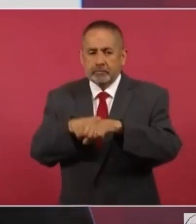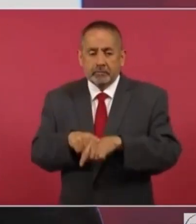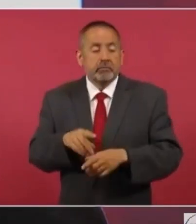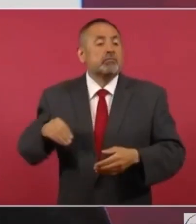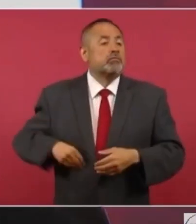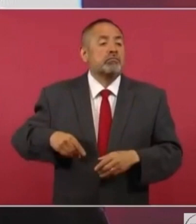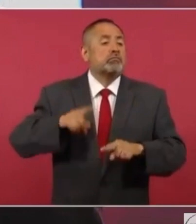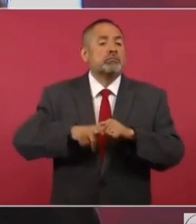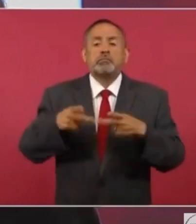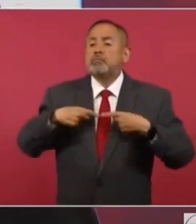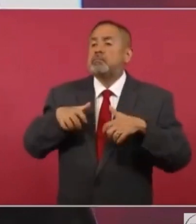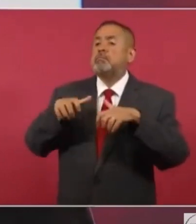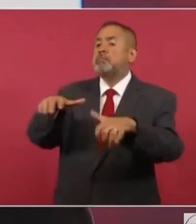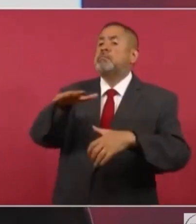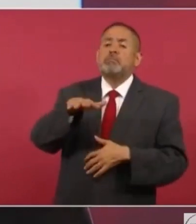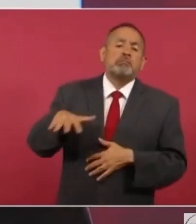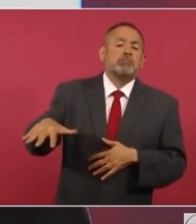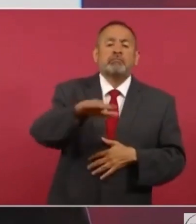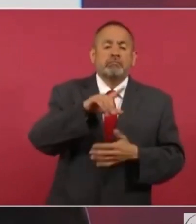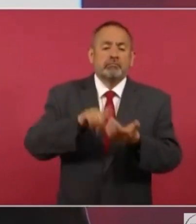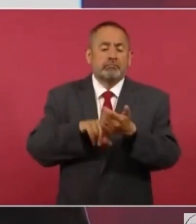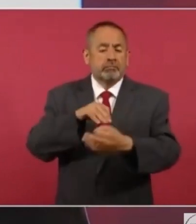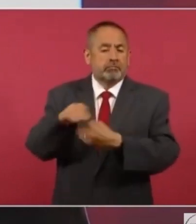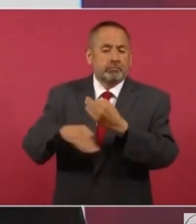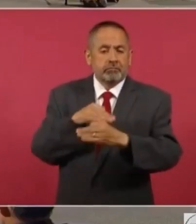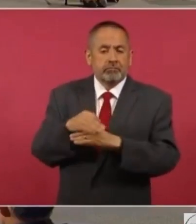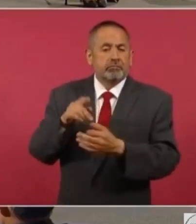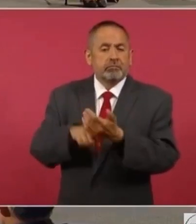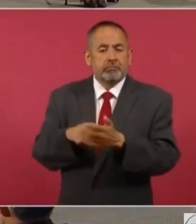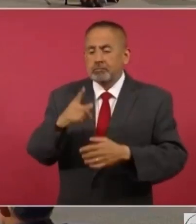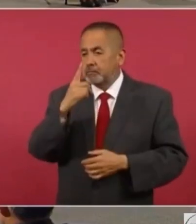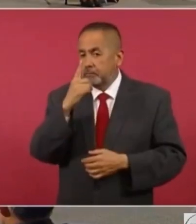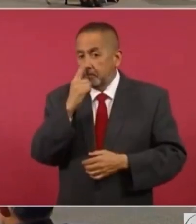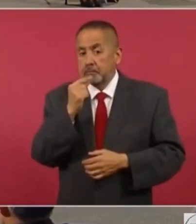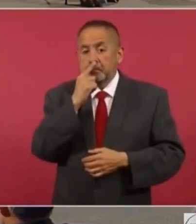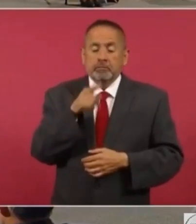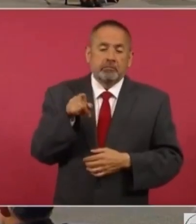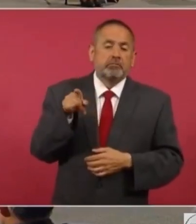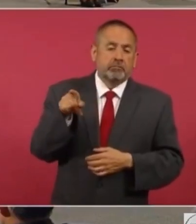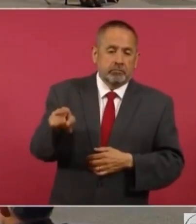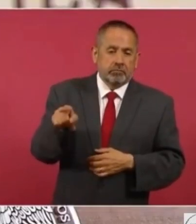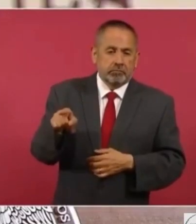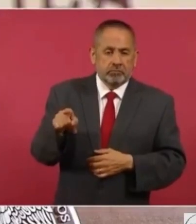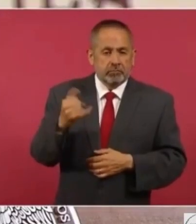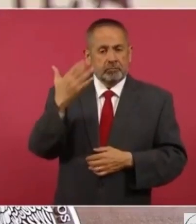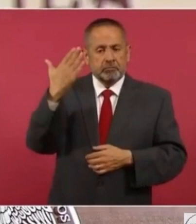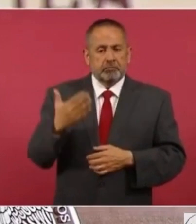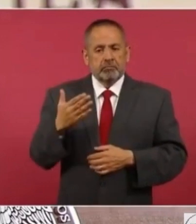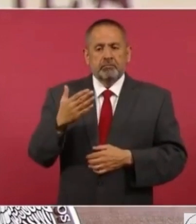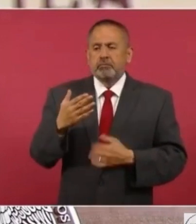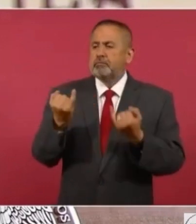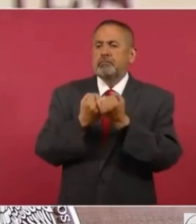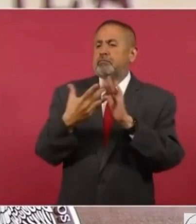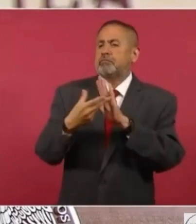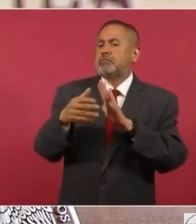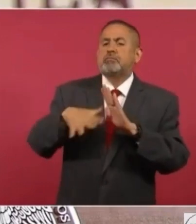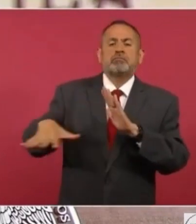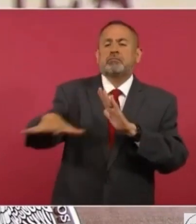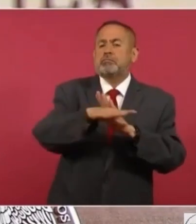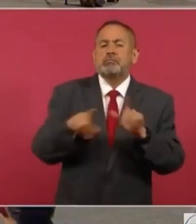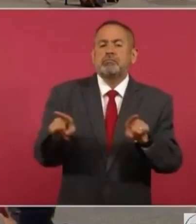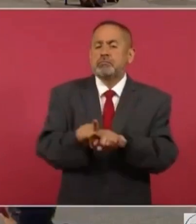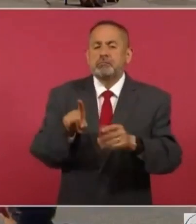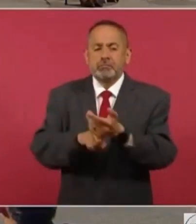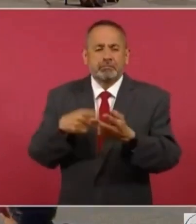corrupción cuando remata diciendo que la policía es una imagen del pueblo al que